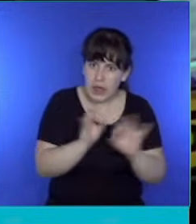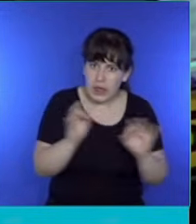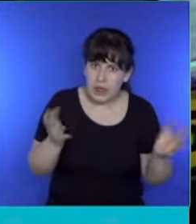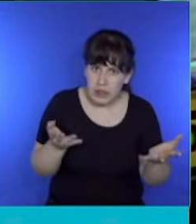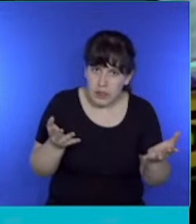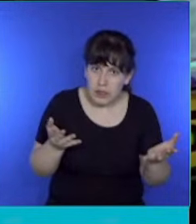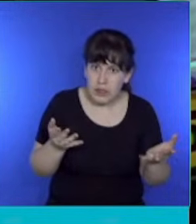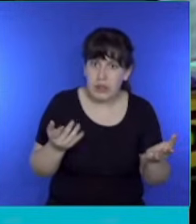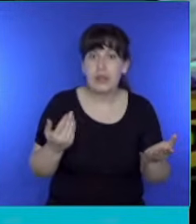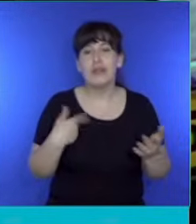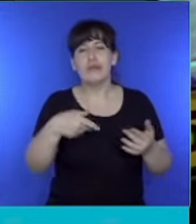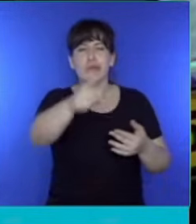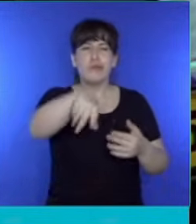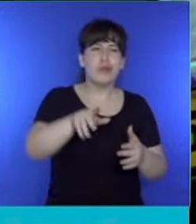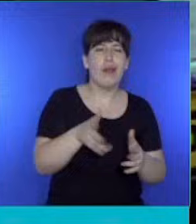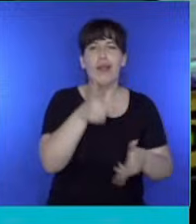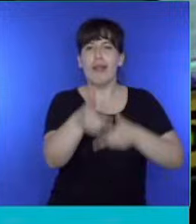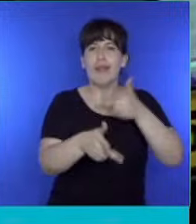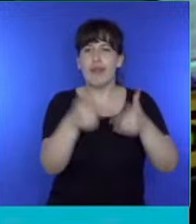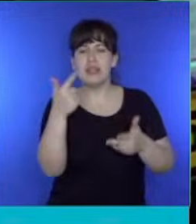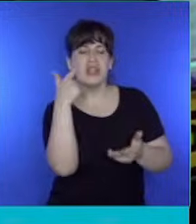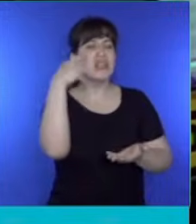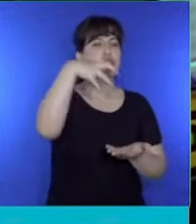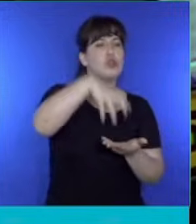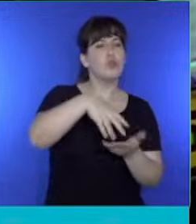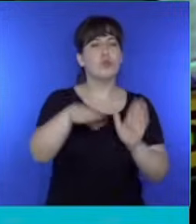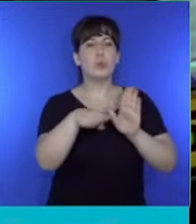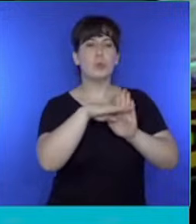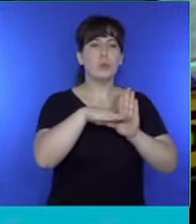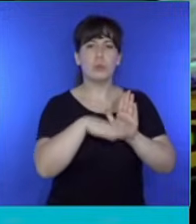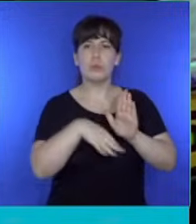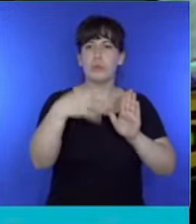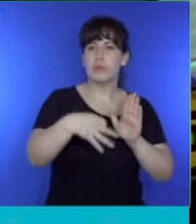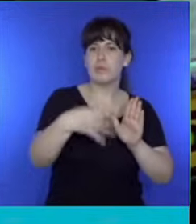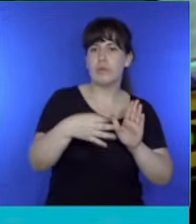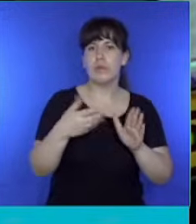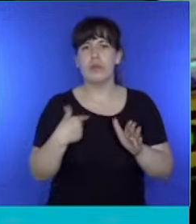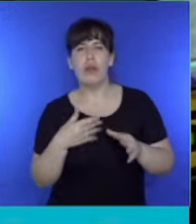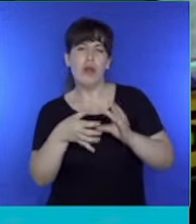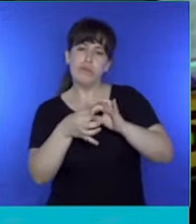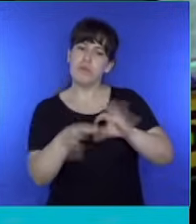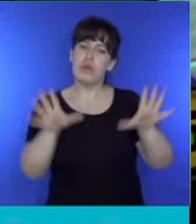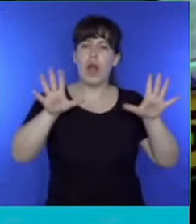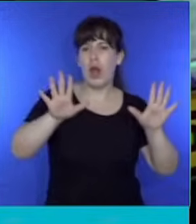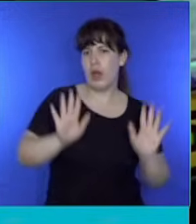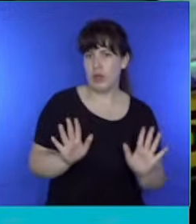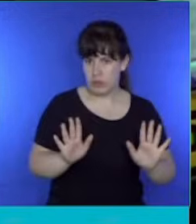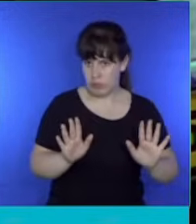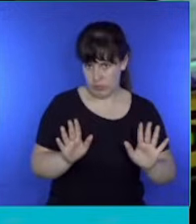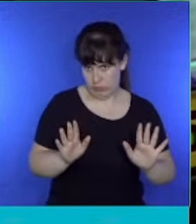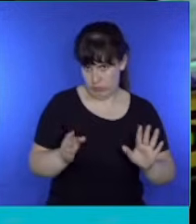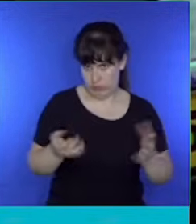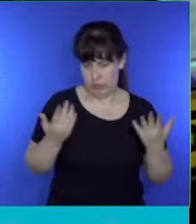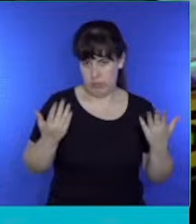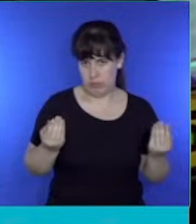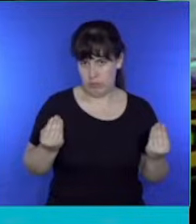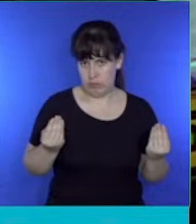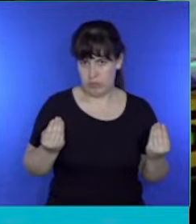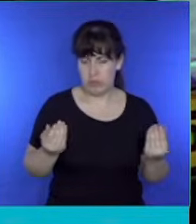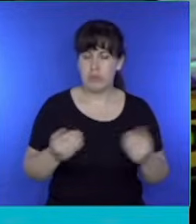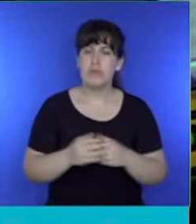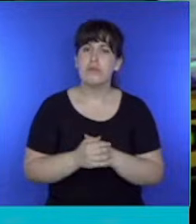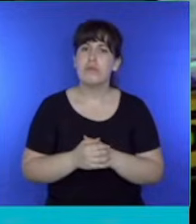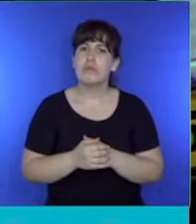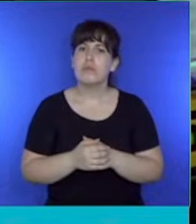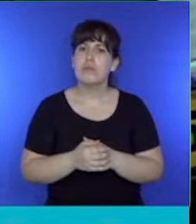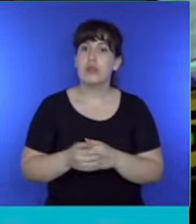Tan institucionalistas que son los de la oposición y tan democráticos y tan republicanos.